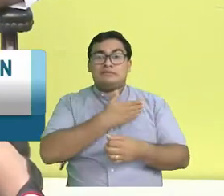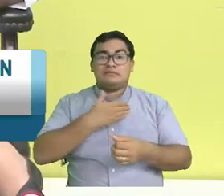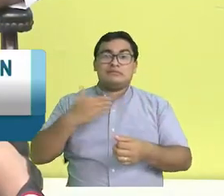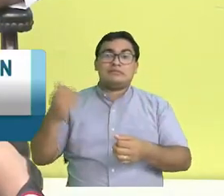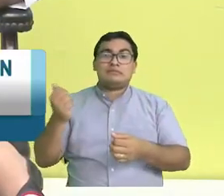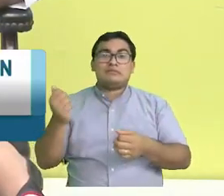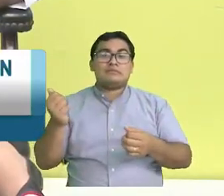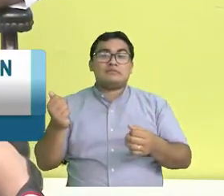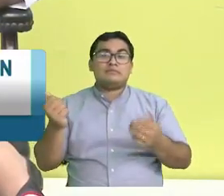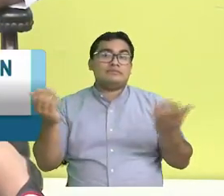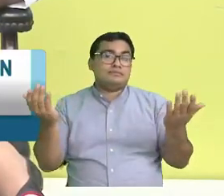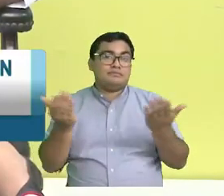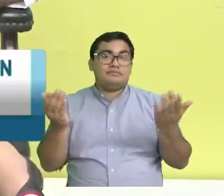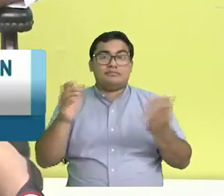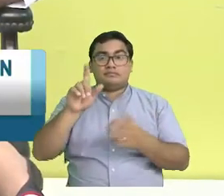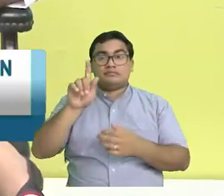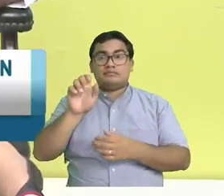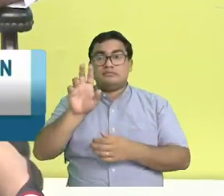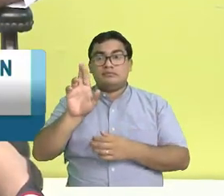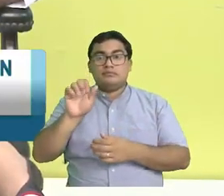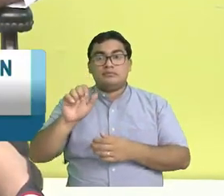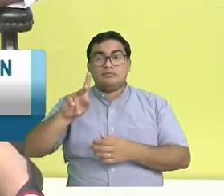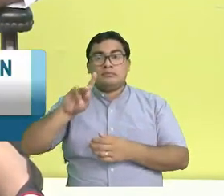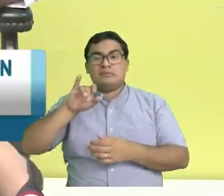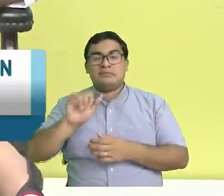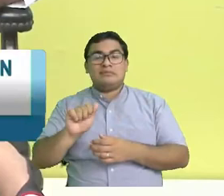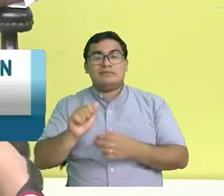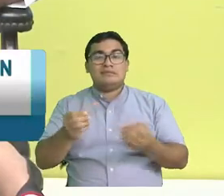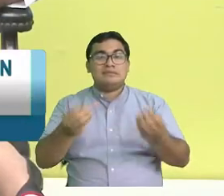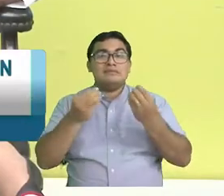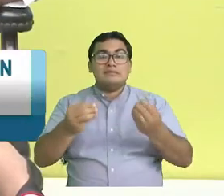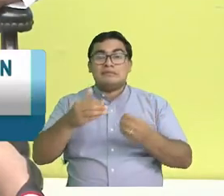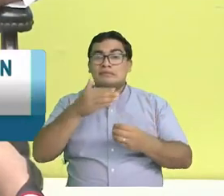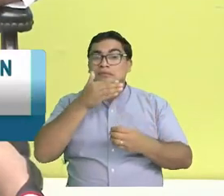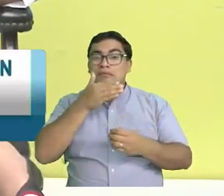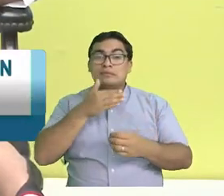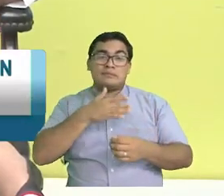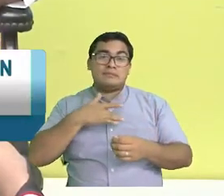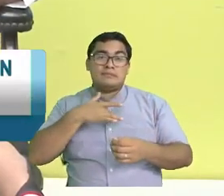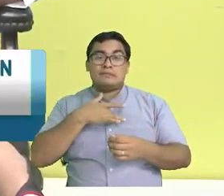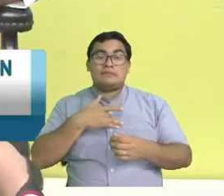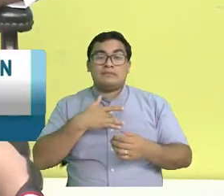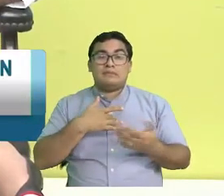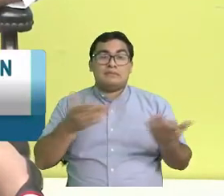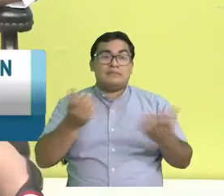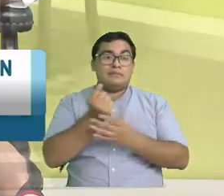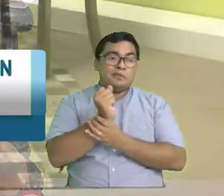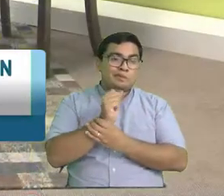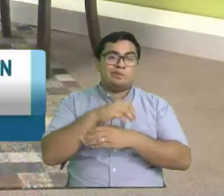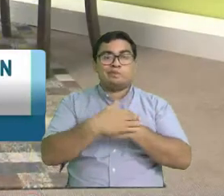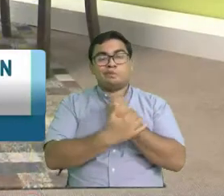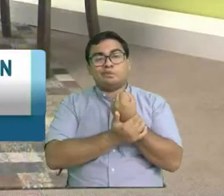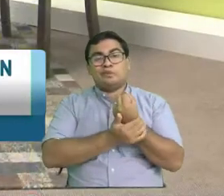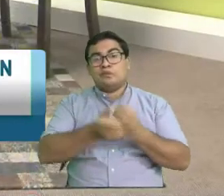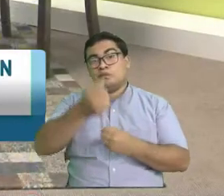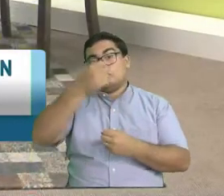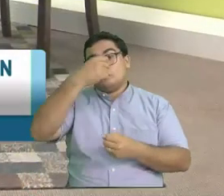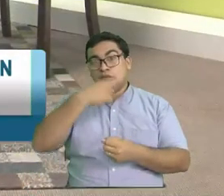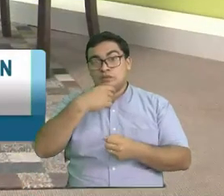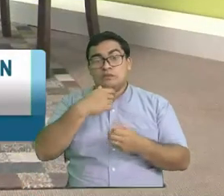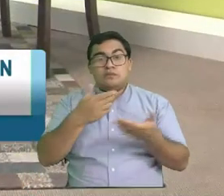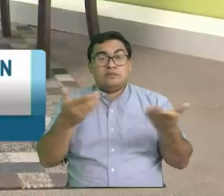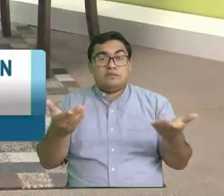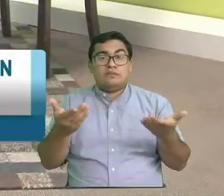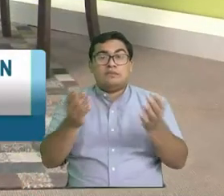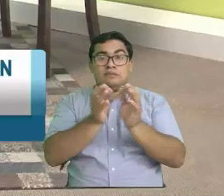Un estímulo con una terapia, pero hay niños que su condición es tan severa que necesitan iniciar terapia y medicamento de una sola vez. Entonces,